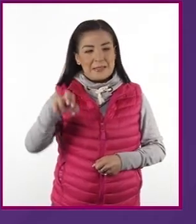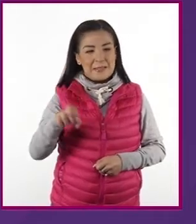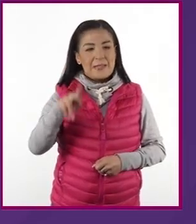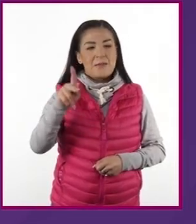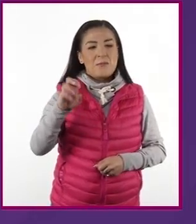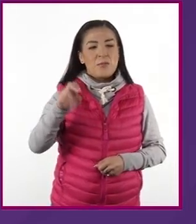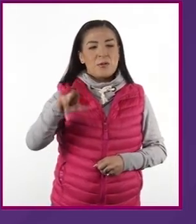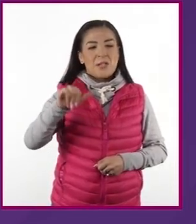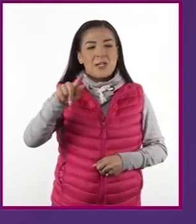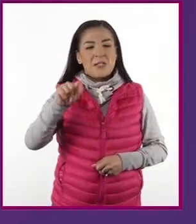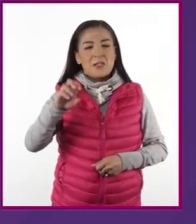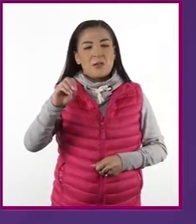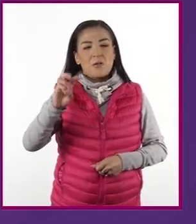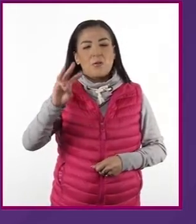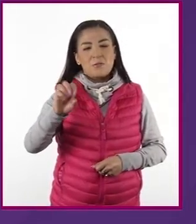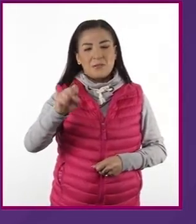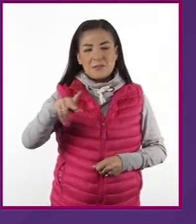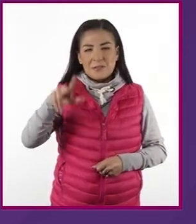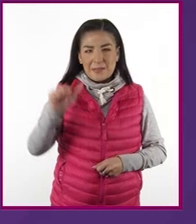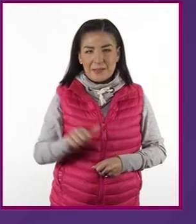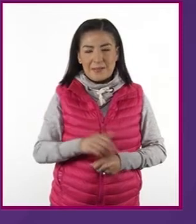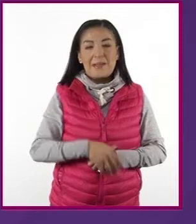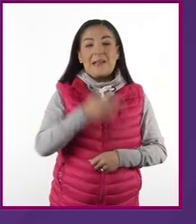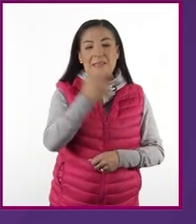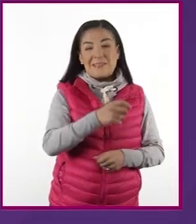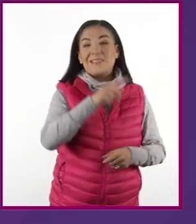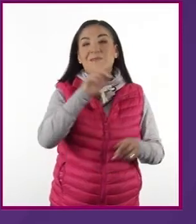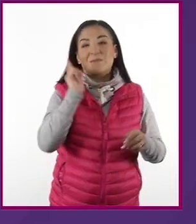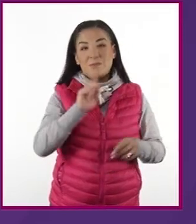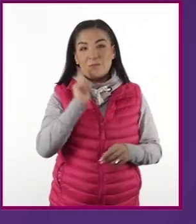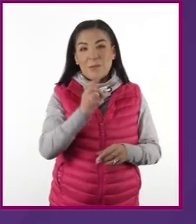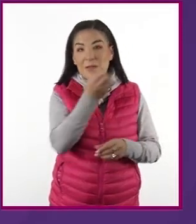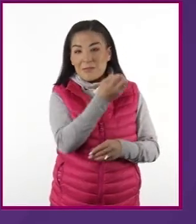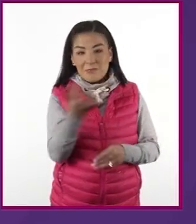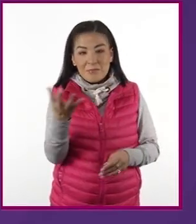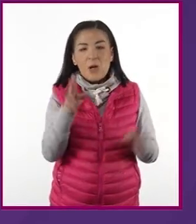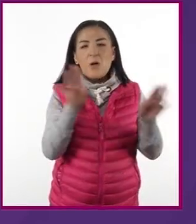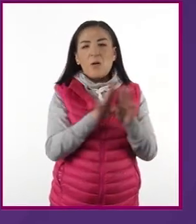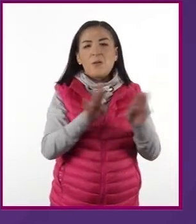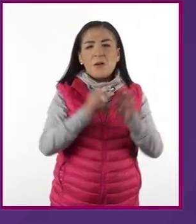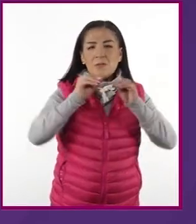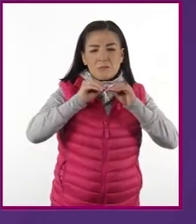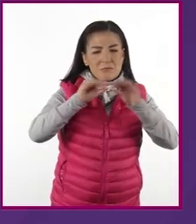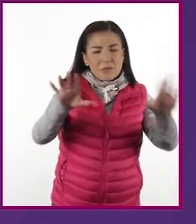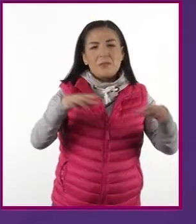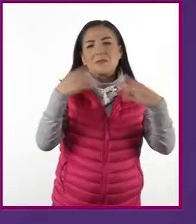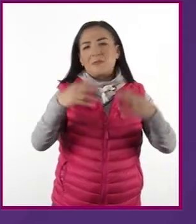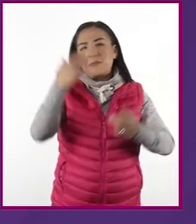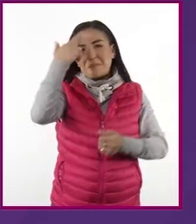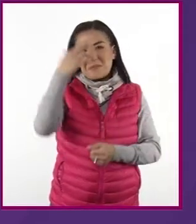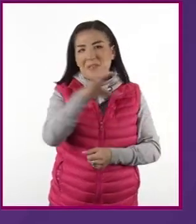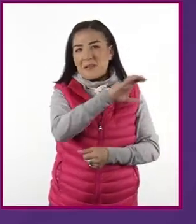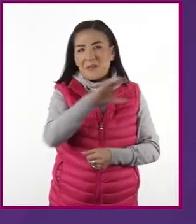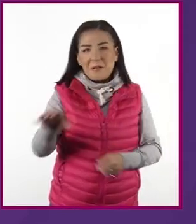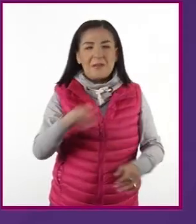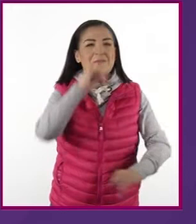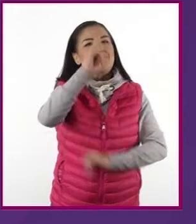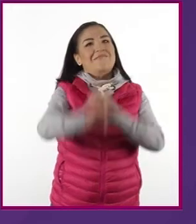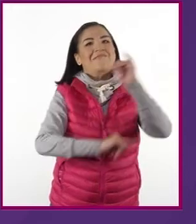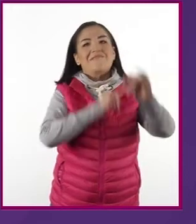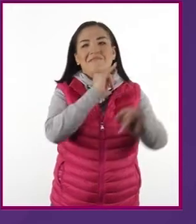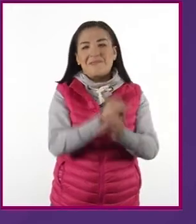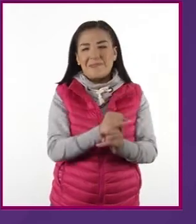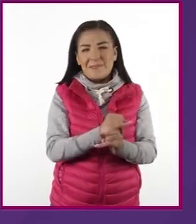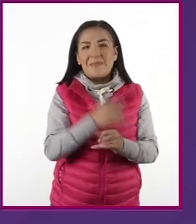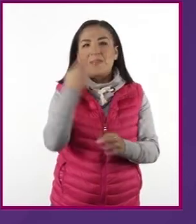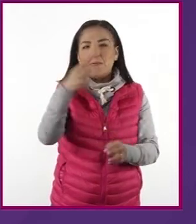Rossi. Han obtenido una difusión y un reconocimiento internacional, a veces